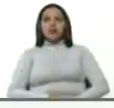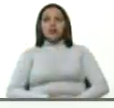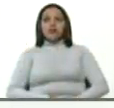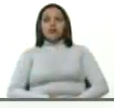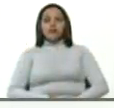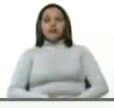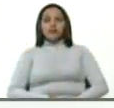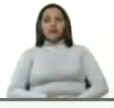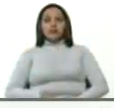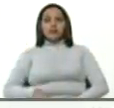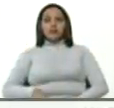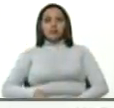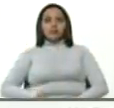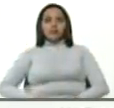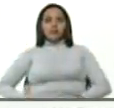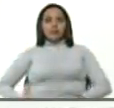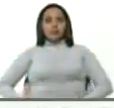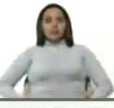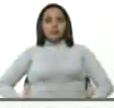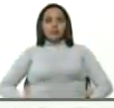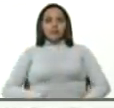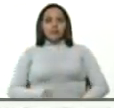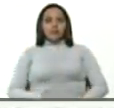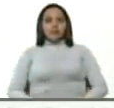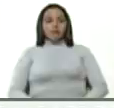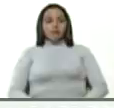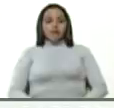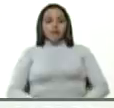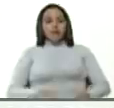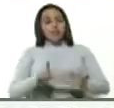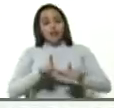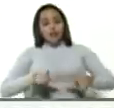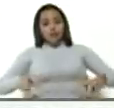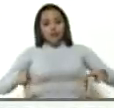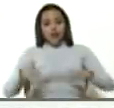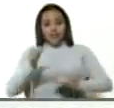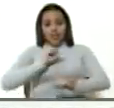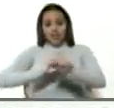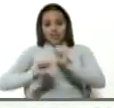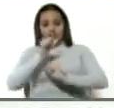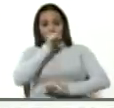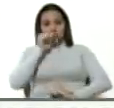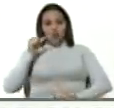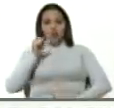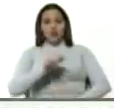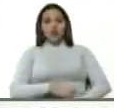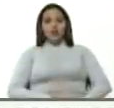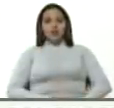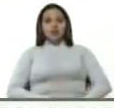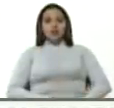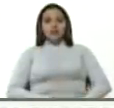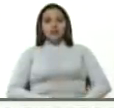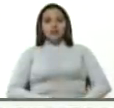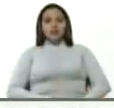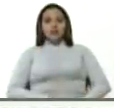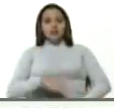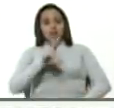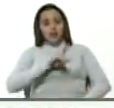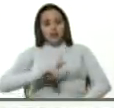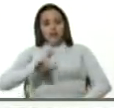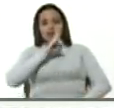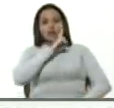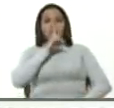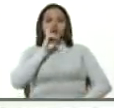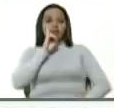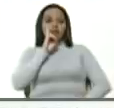oficina antidrogas que va a funcionar, repito, en nombre del Ministerio Público en